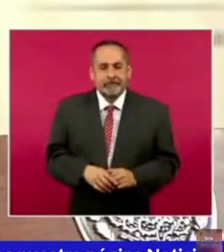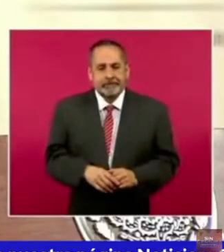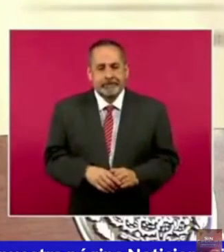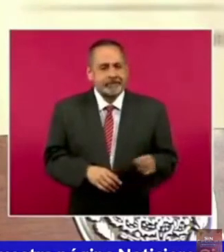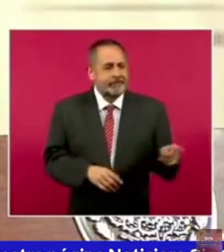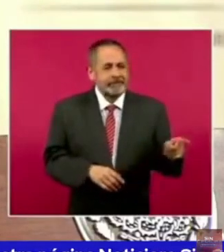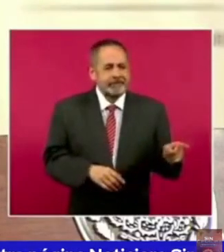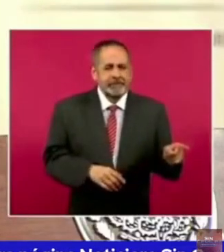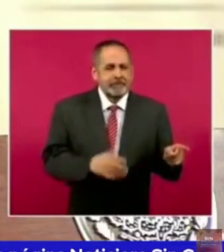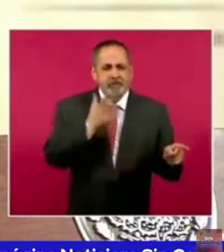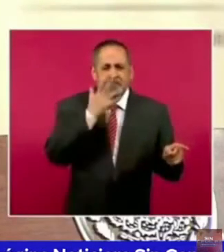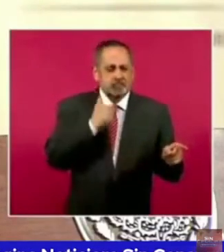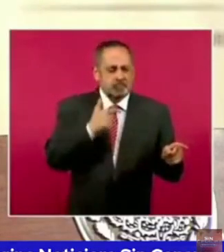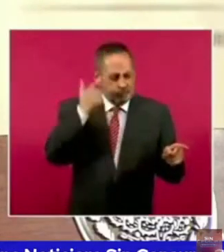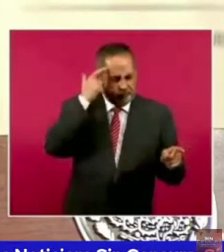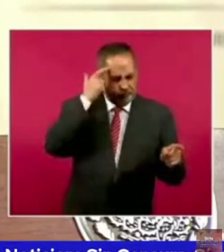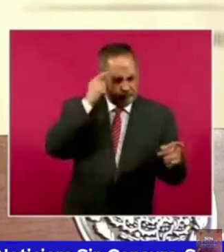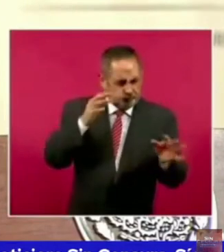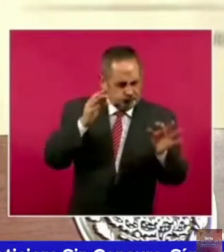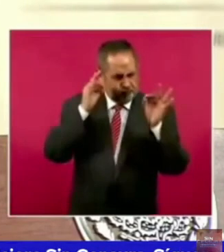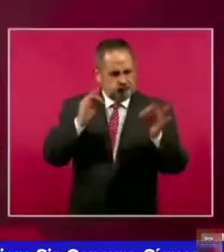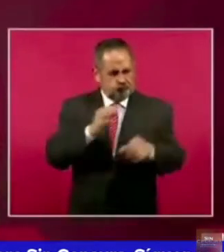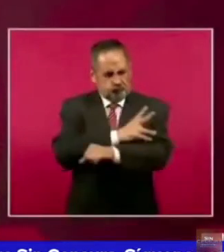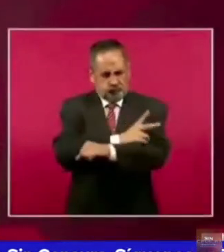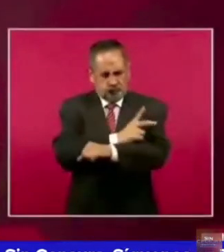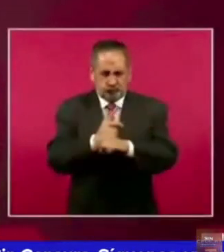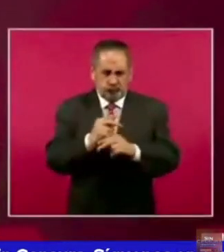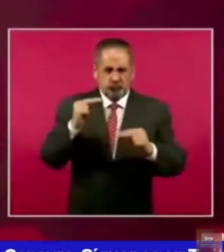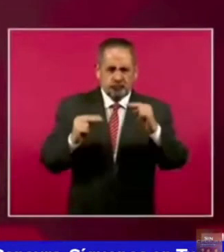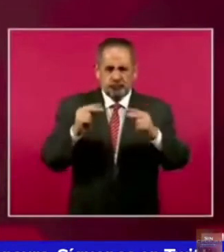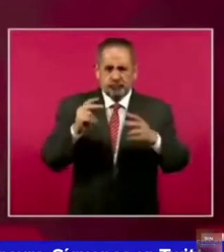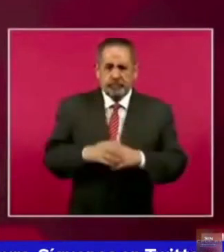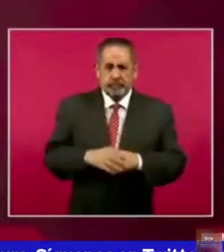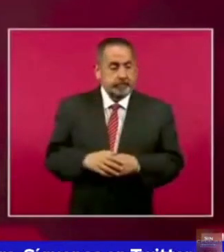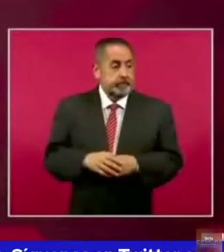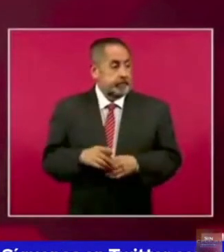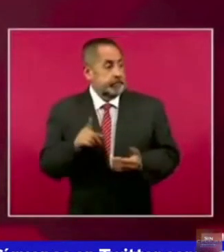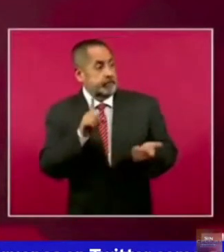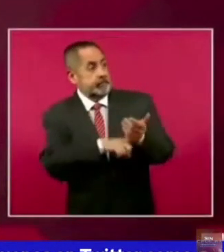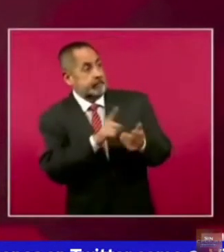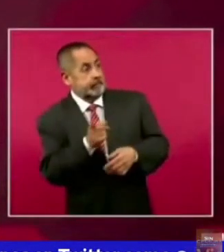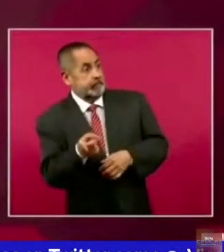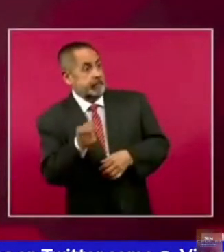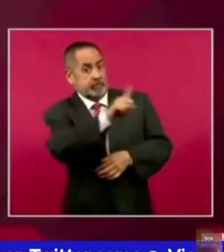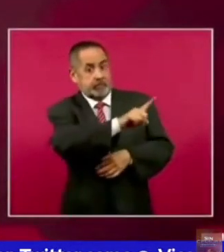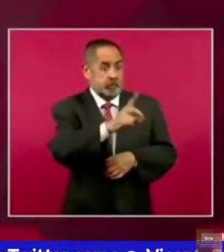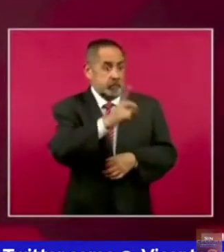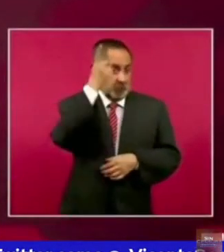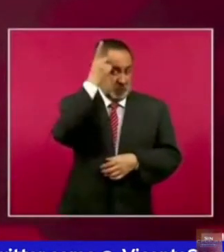no tienen el nivel de los dueños de los medios.